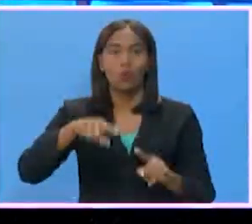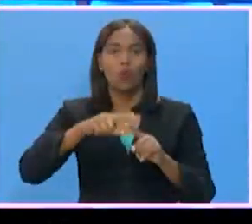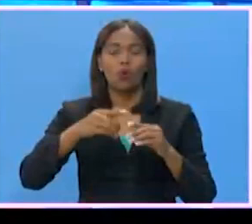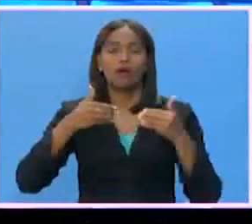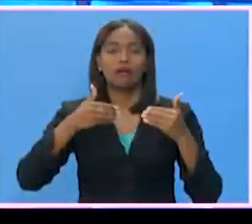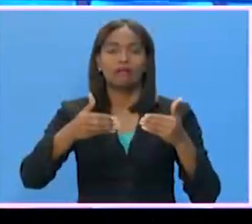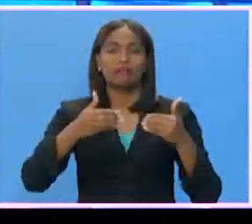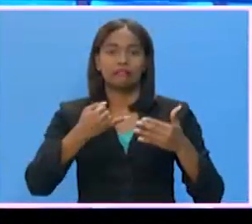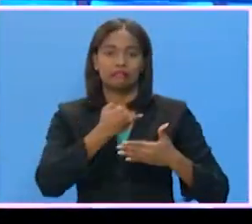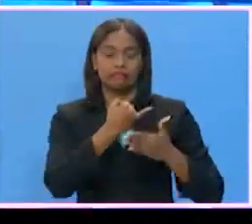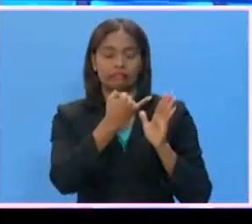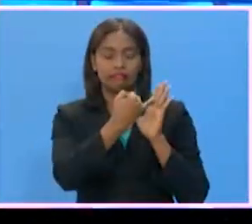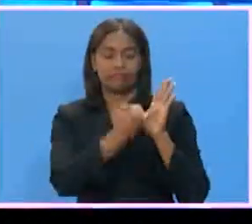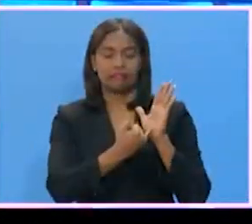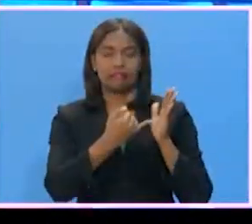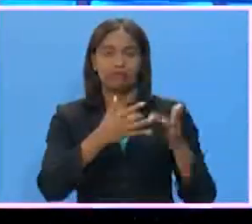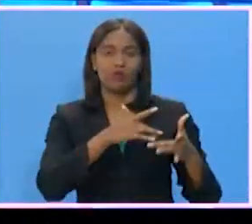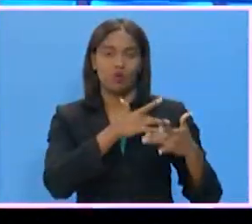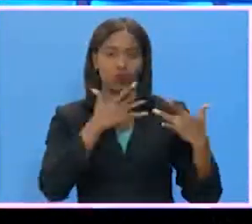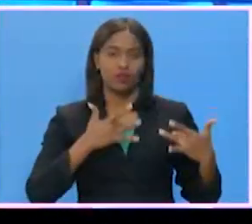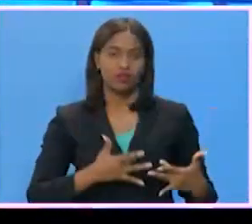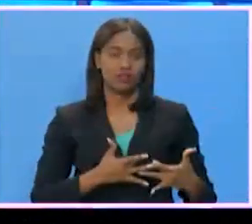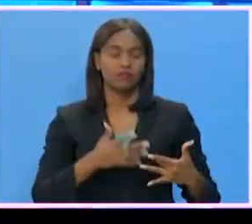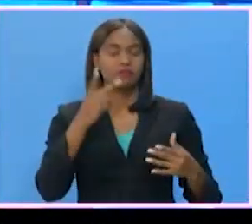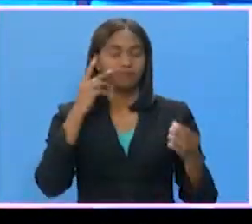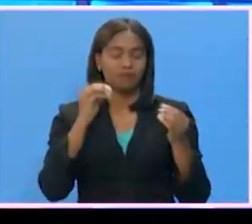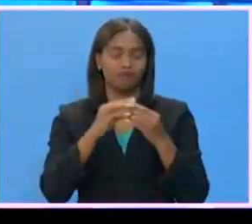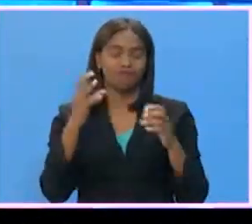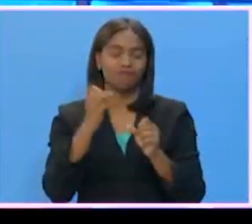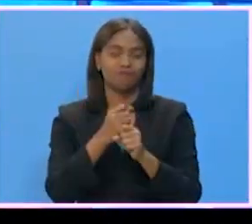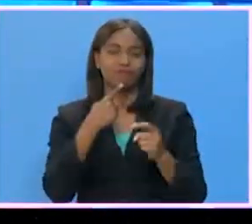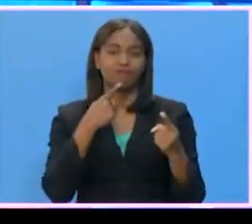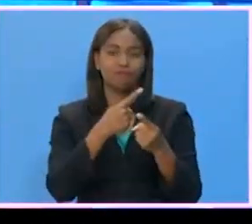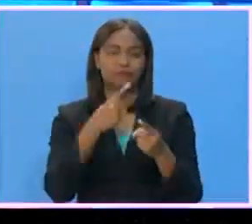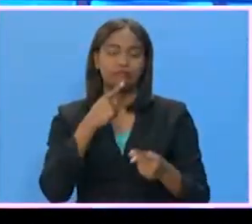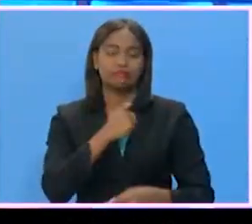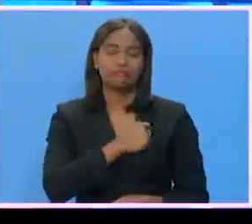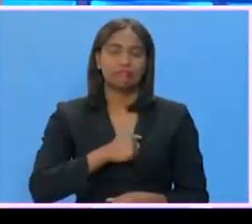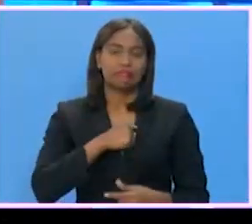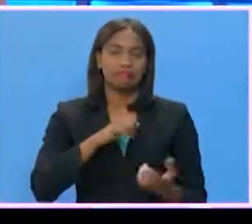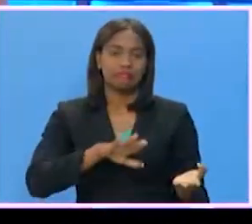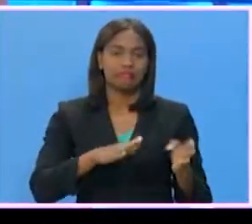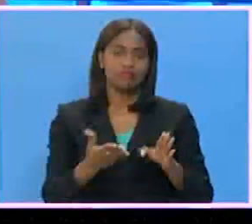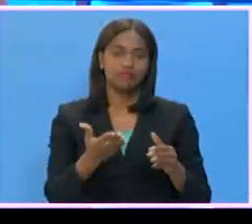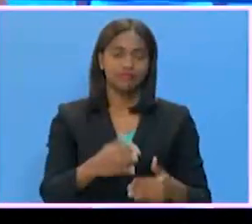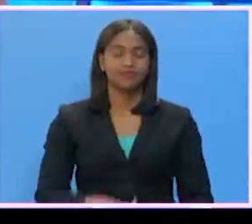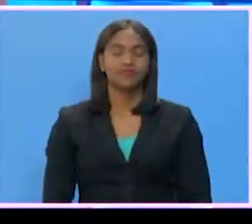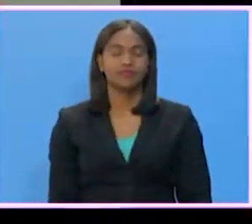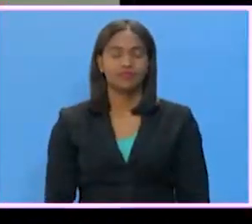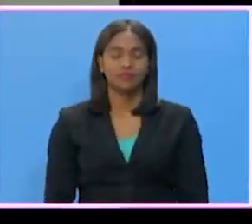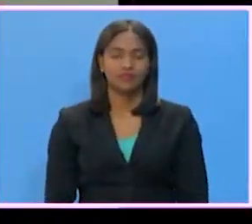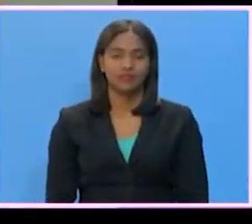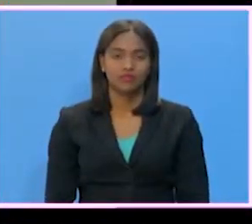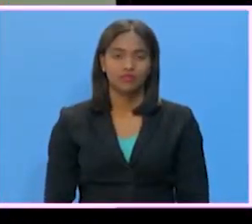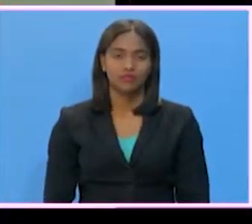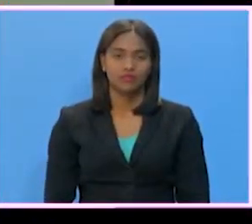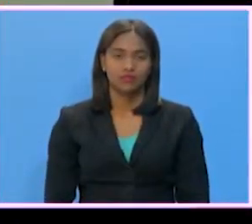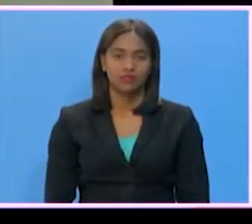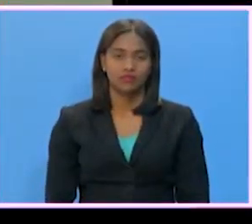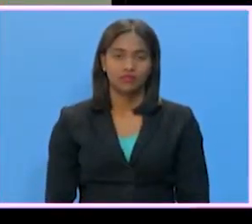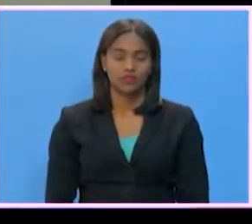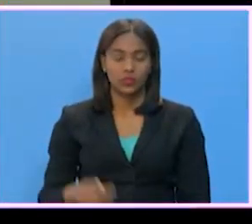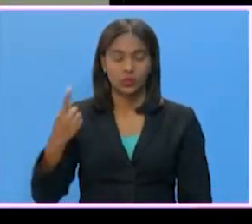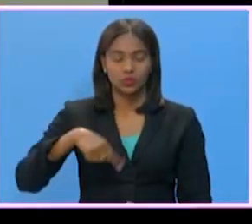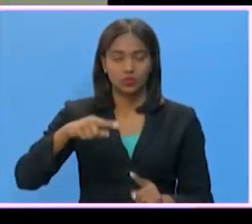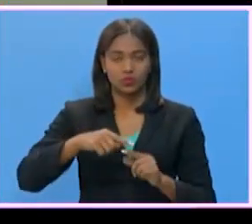a un cateterismo cardíaco. Diana Carreras nos cuenta los detalles de este lamentable deceso. Al ser